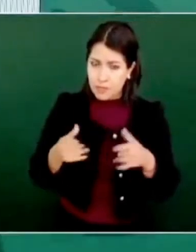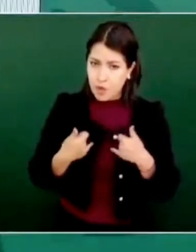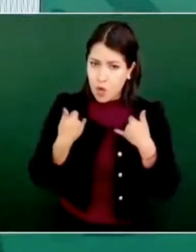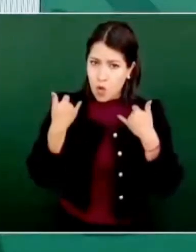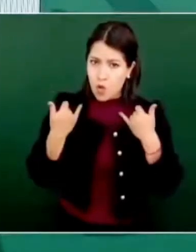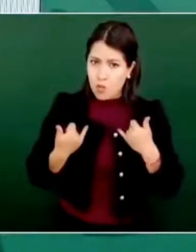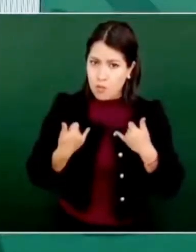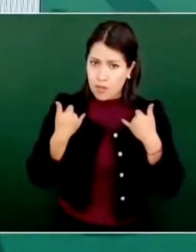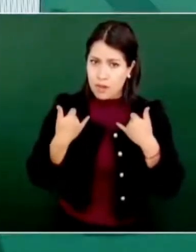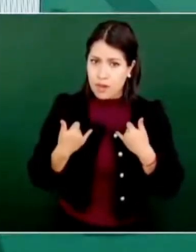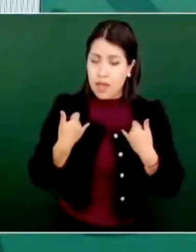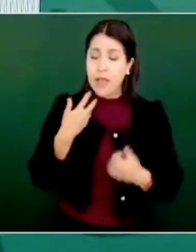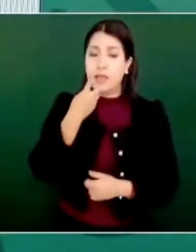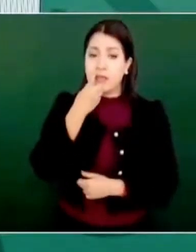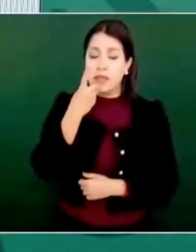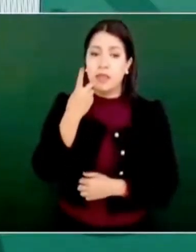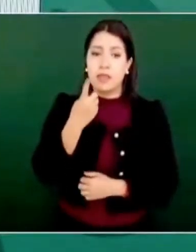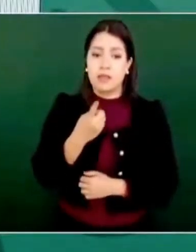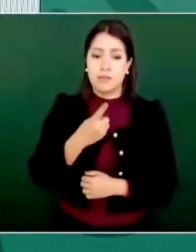los